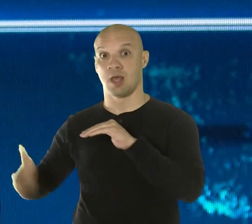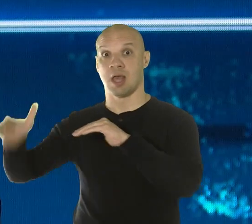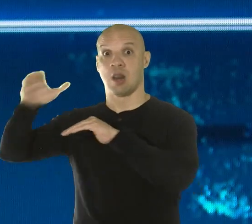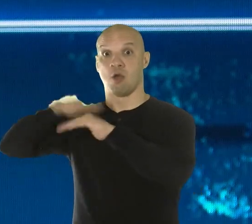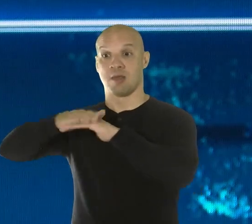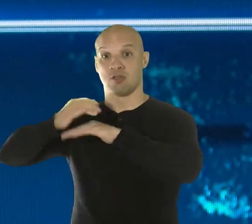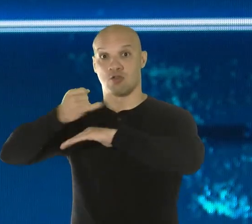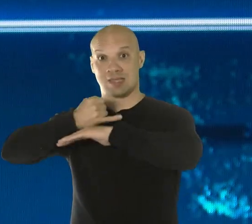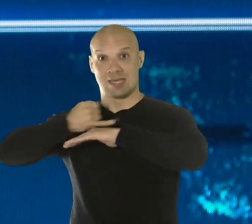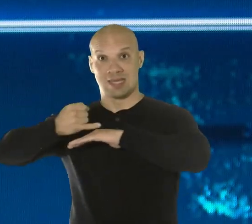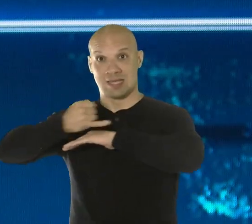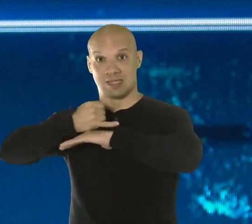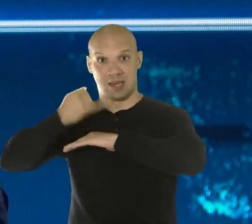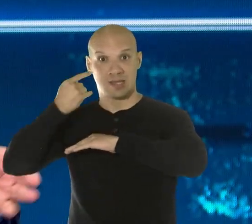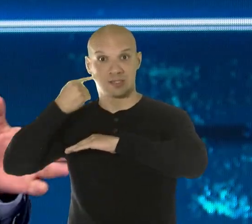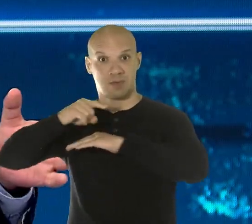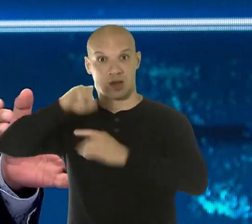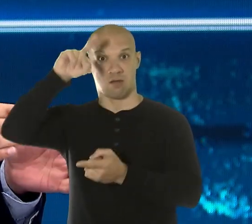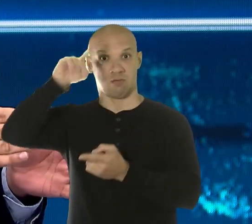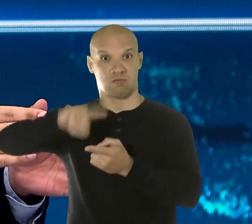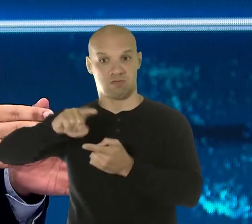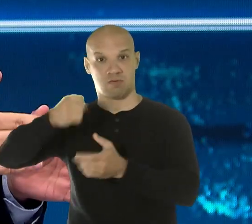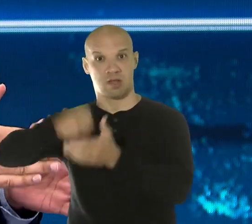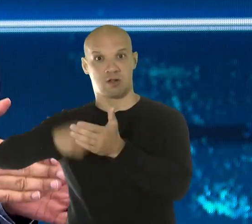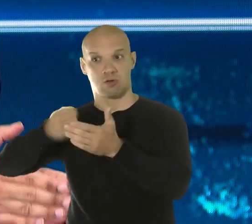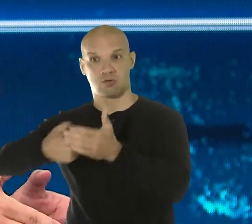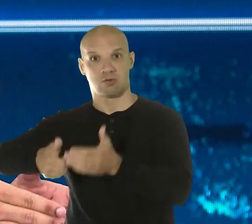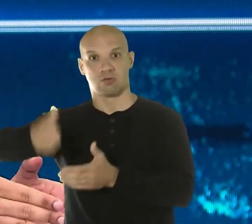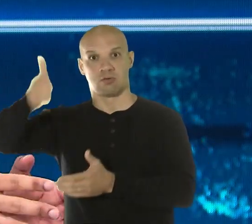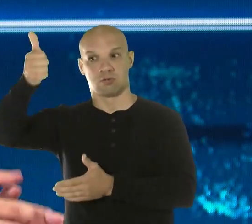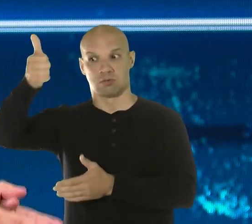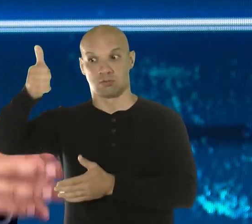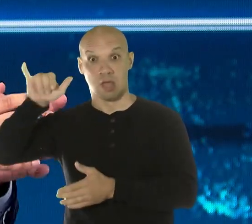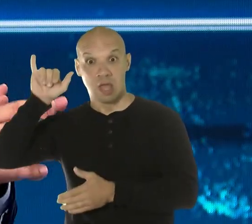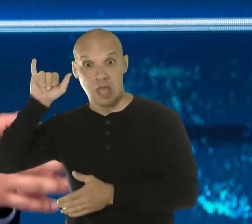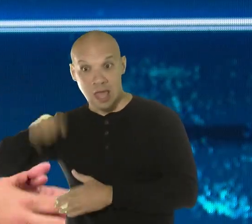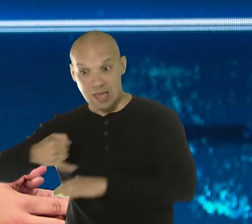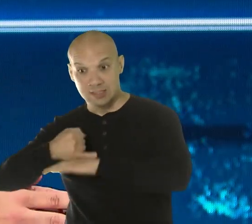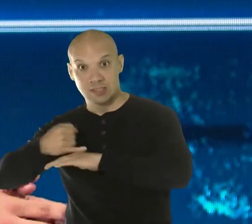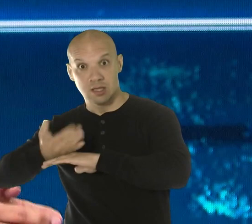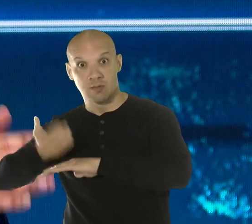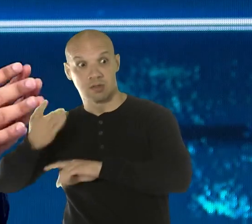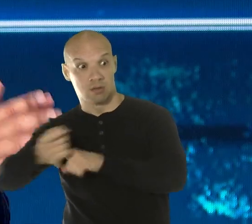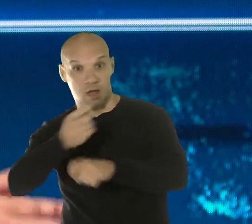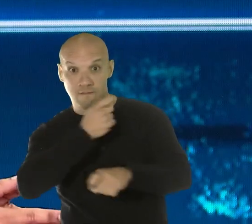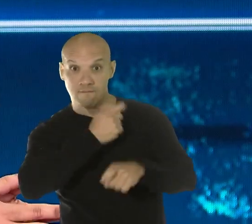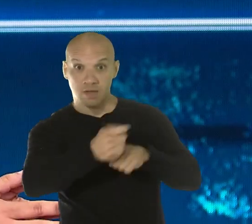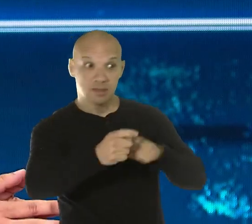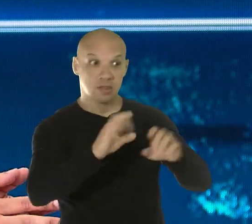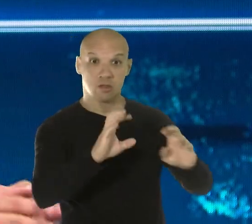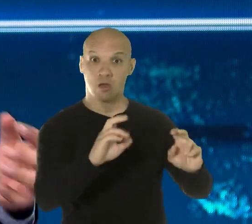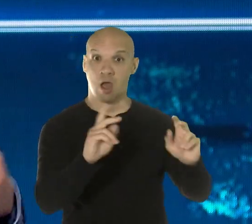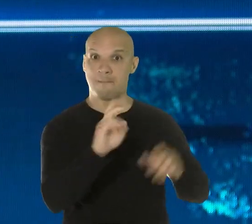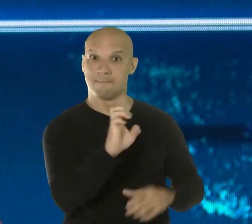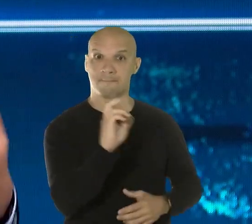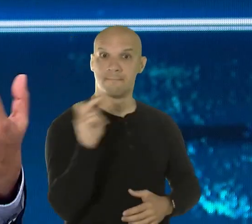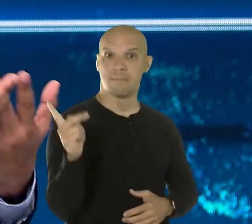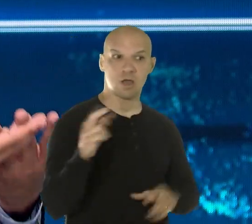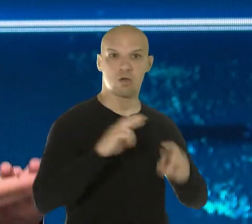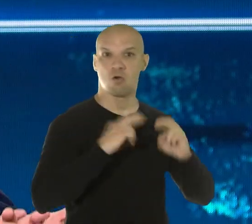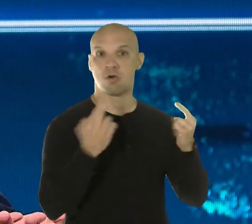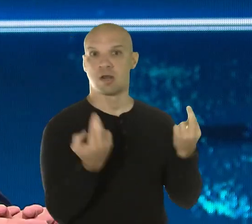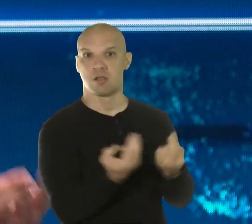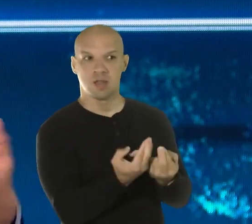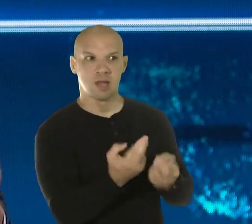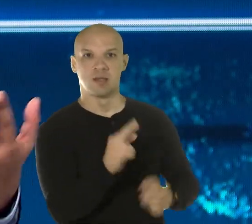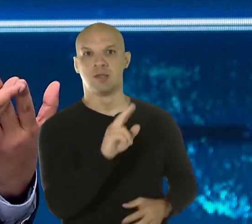interés para enfrentar la inflación, está afectando adversamente a los bancos regionales y bancos intermedios, y por